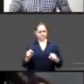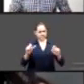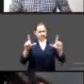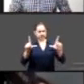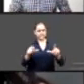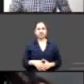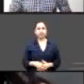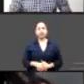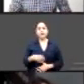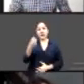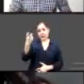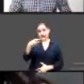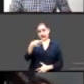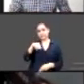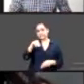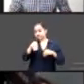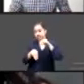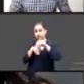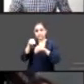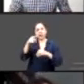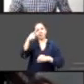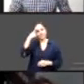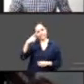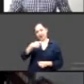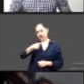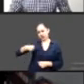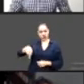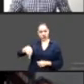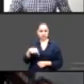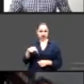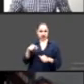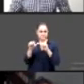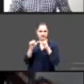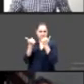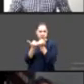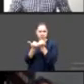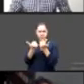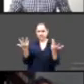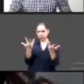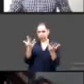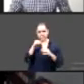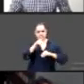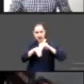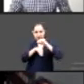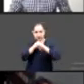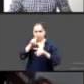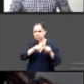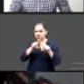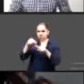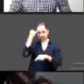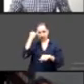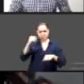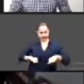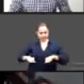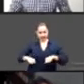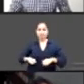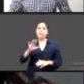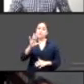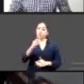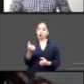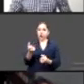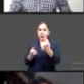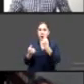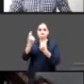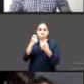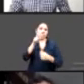haciendo dinámicas muy interesantes, principalmente los jóvenes, las jóvenes que están en prepa y que en